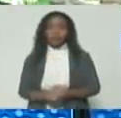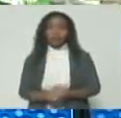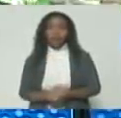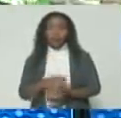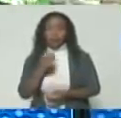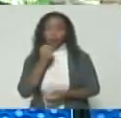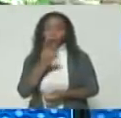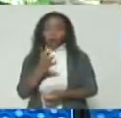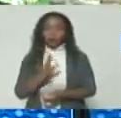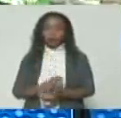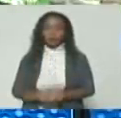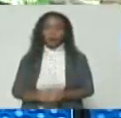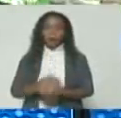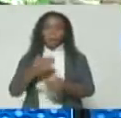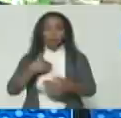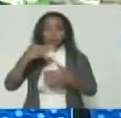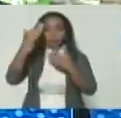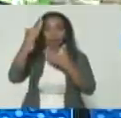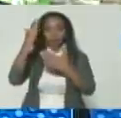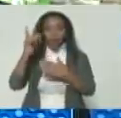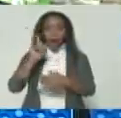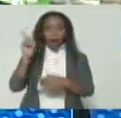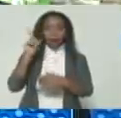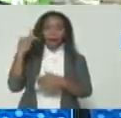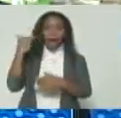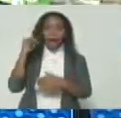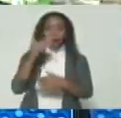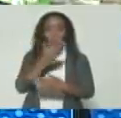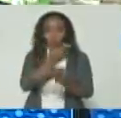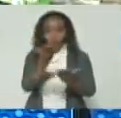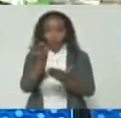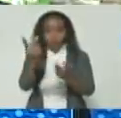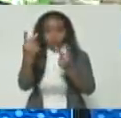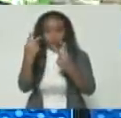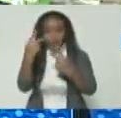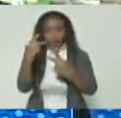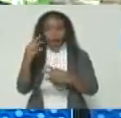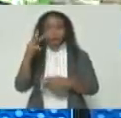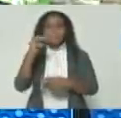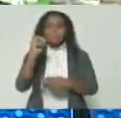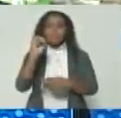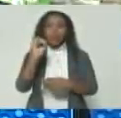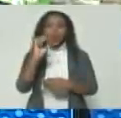Bueno, mi saludo. Por allá tenemos, fíjense ustedes, en el sector La Morita,